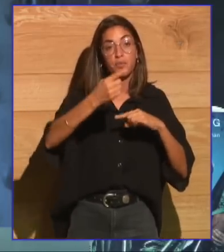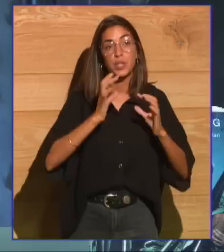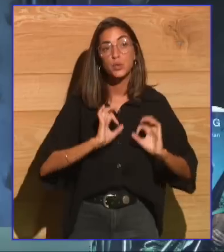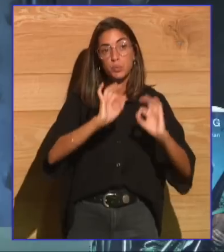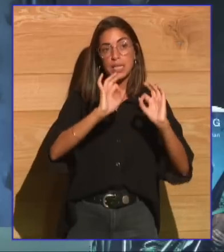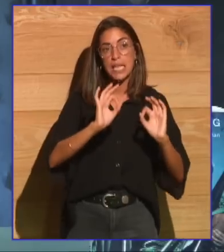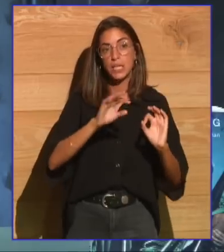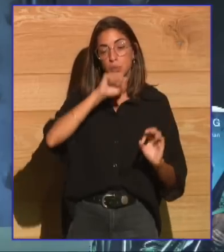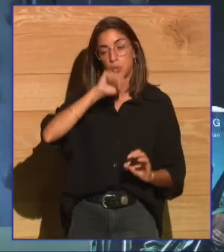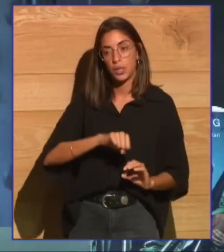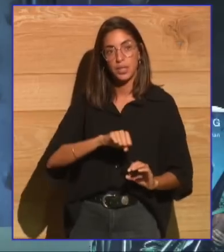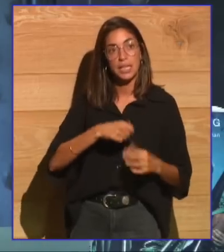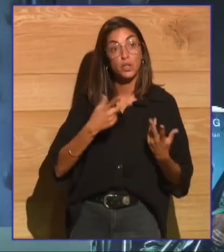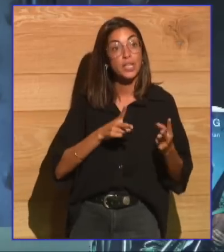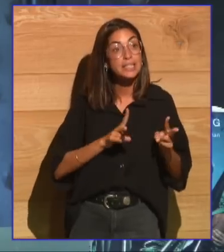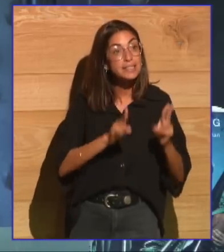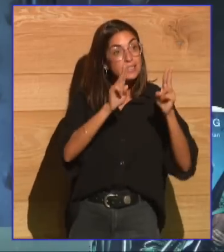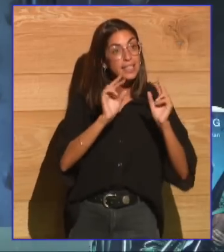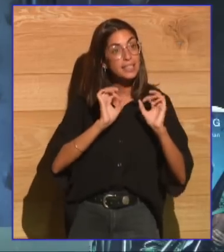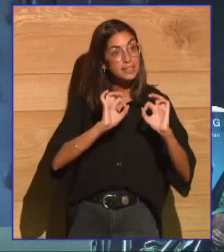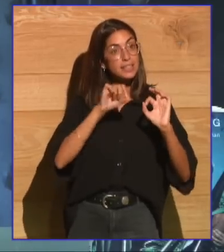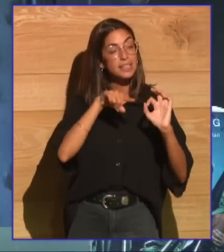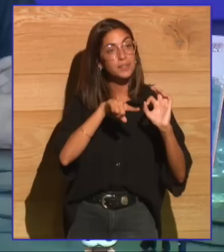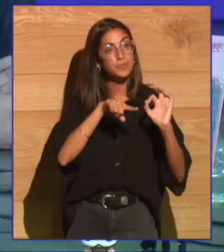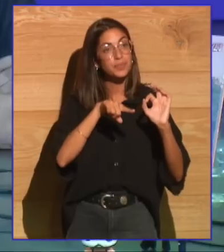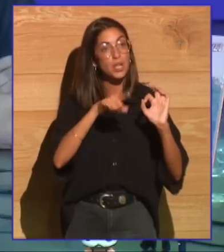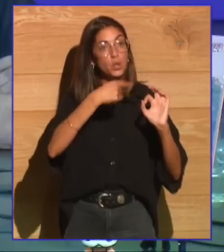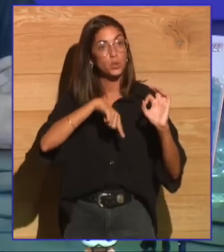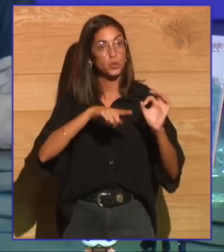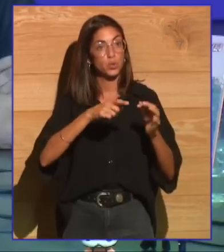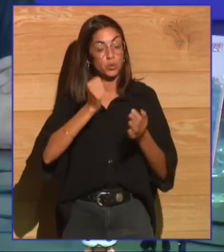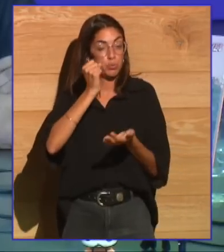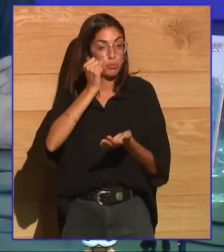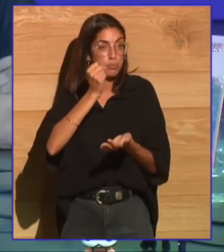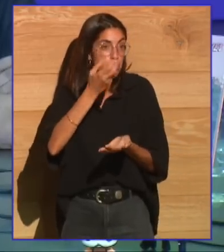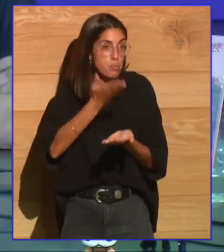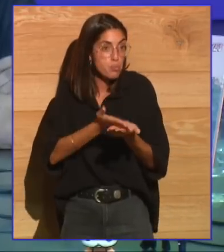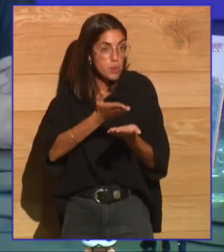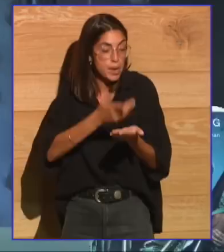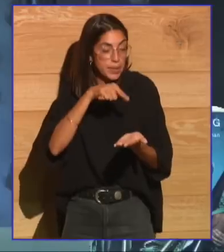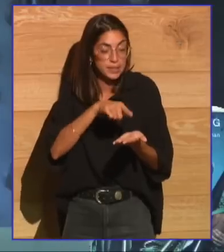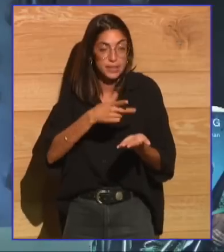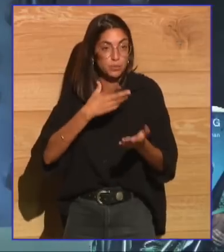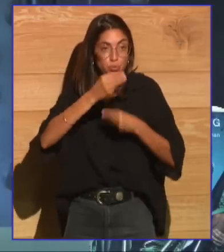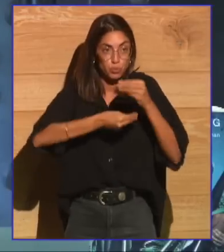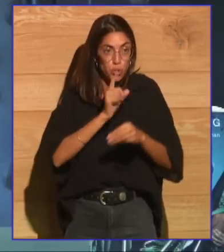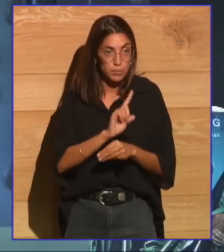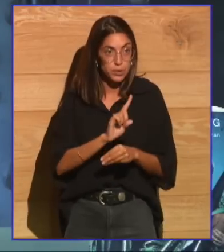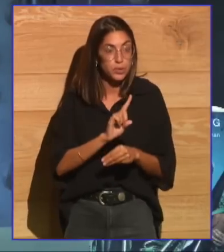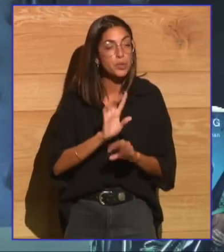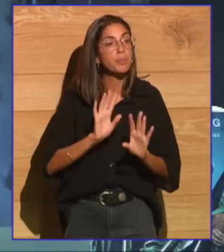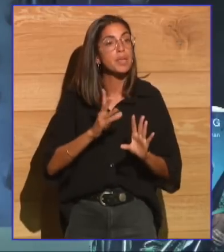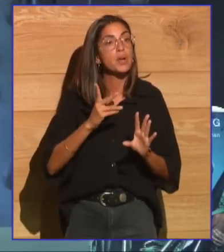serie que fue seminal una flora que no hemos dicho alguna esta temporada normal para toda una generación desde luego